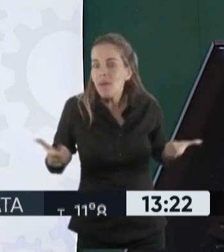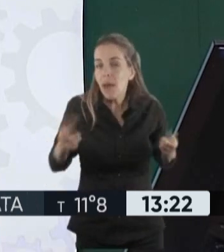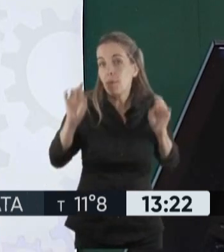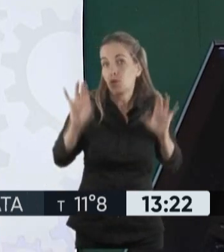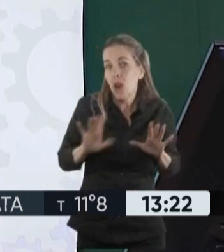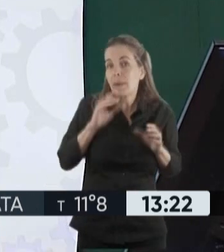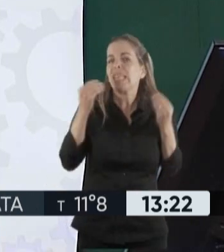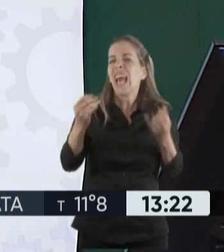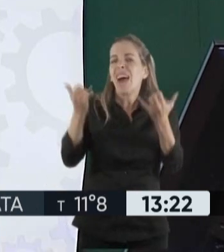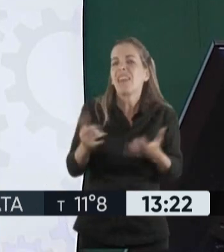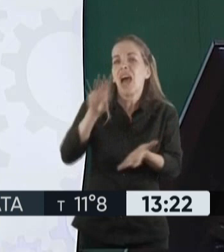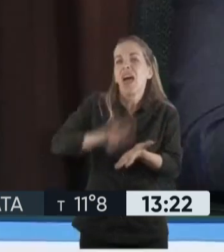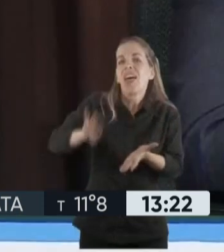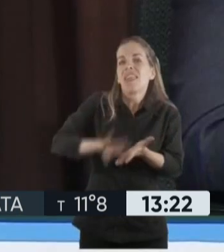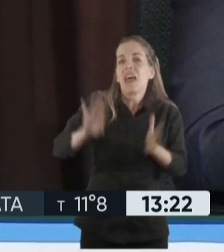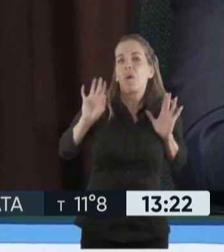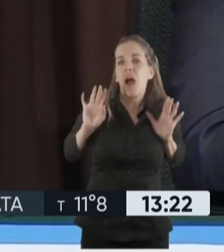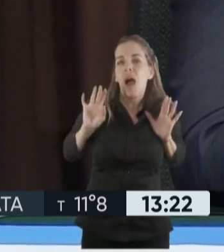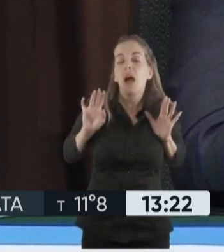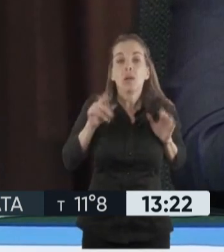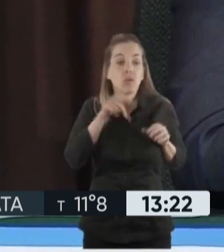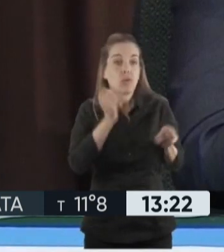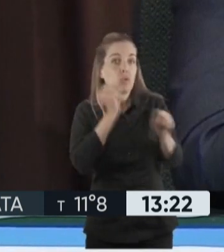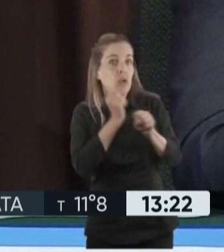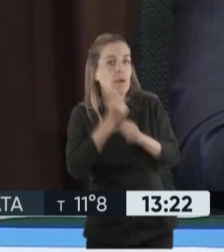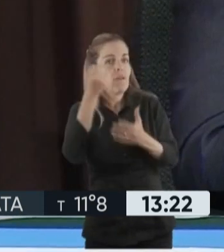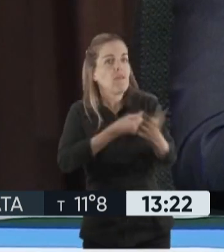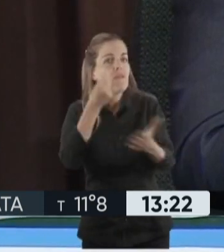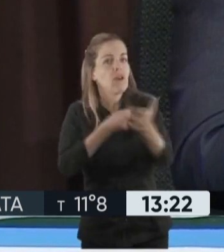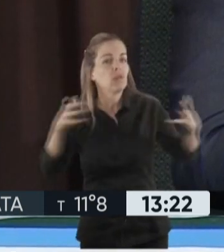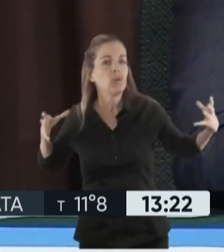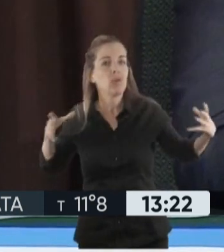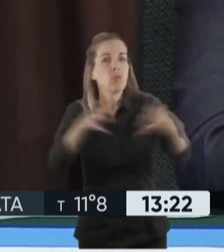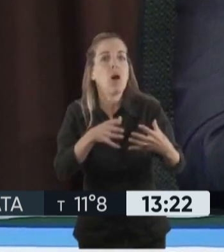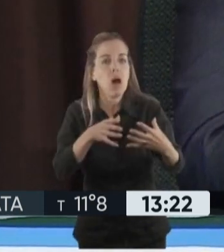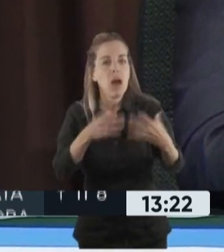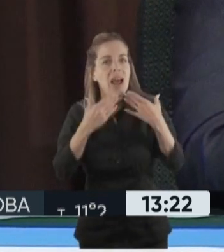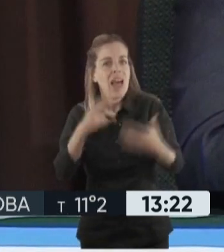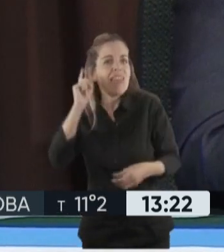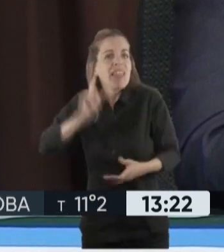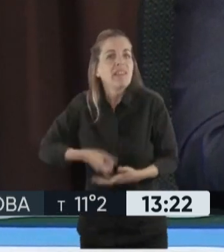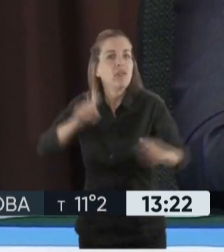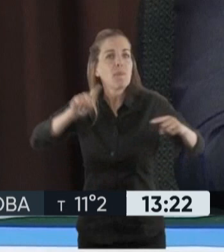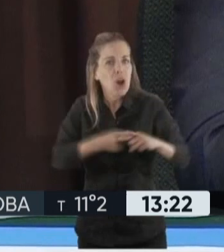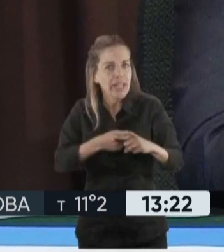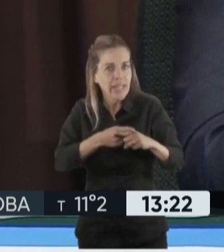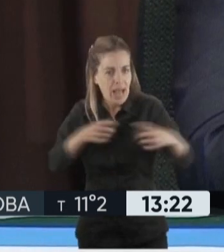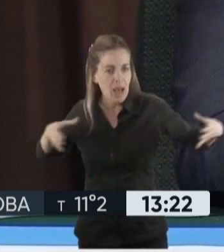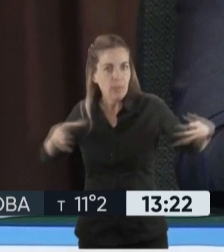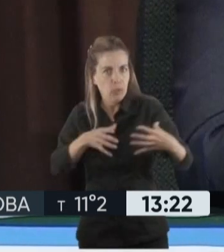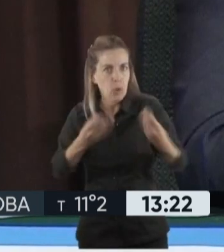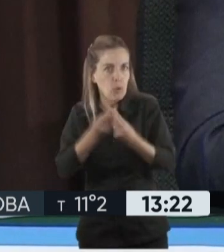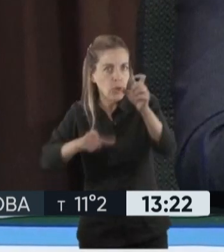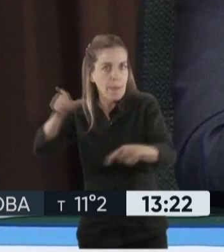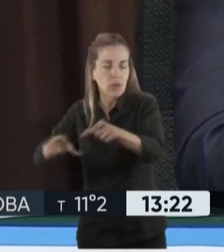deudas. Y fue el esfuerzo conjunto y la decisión política que en aquel momento tuvimos. Muchos me